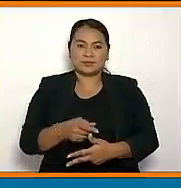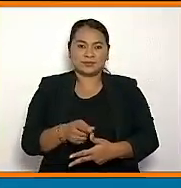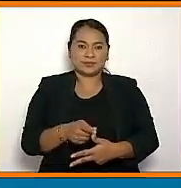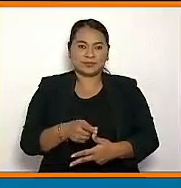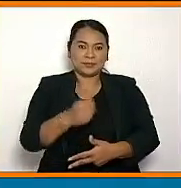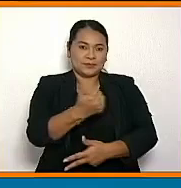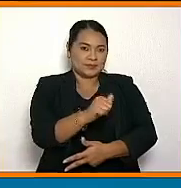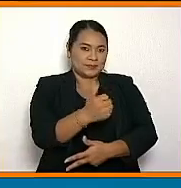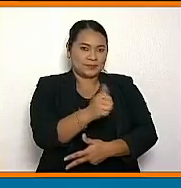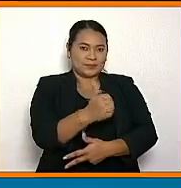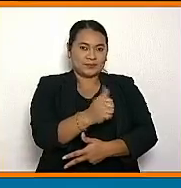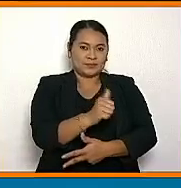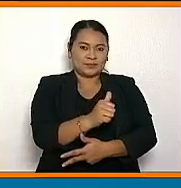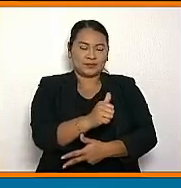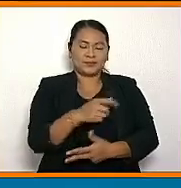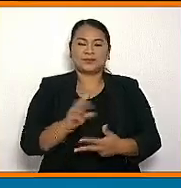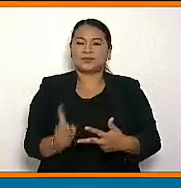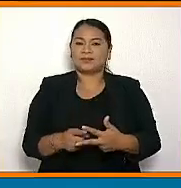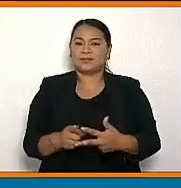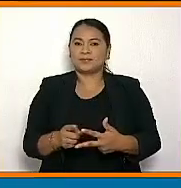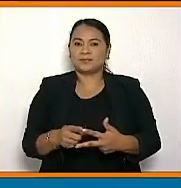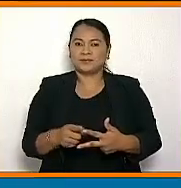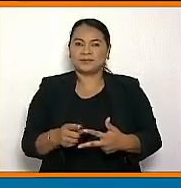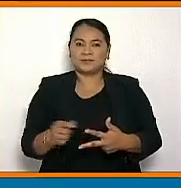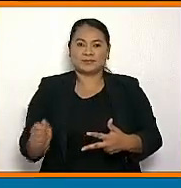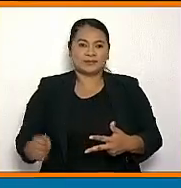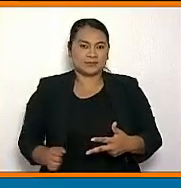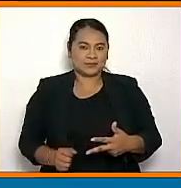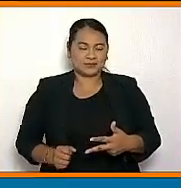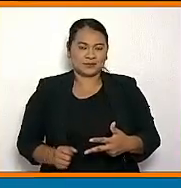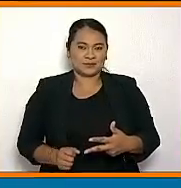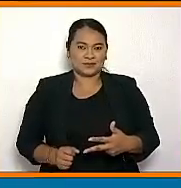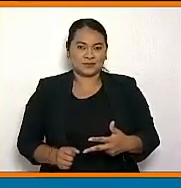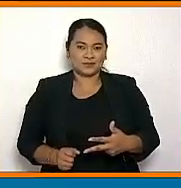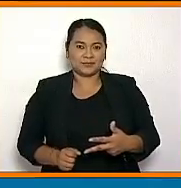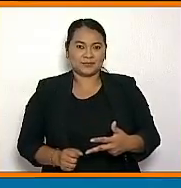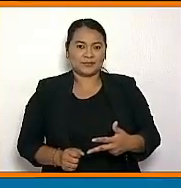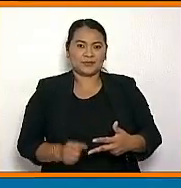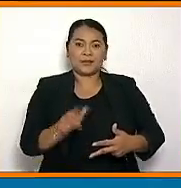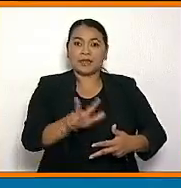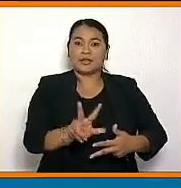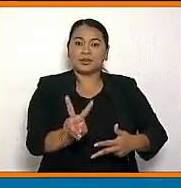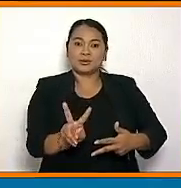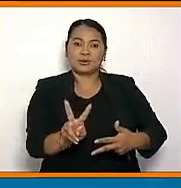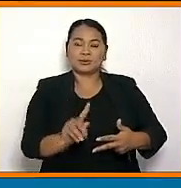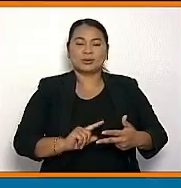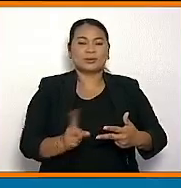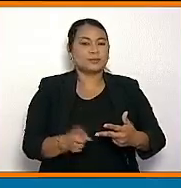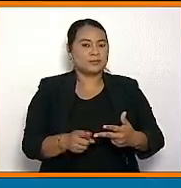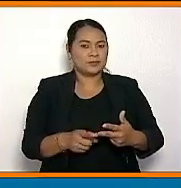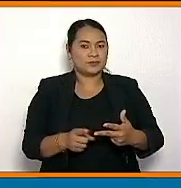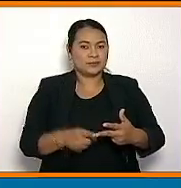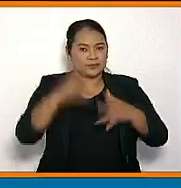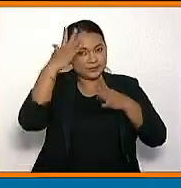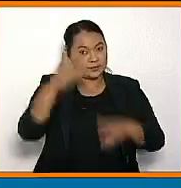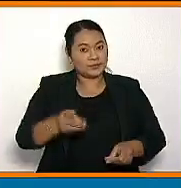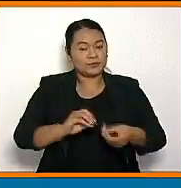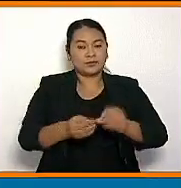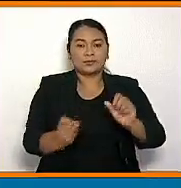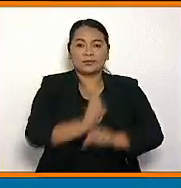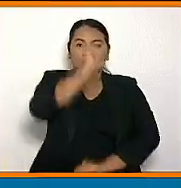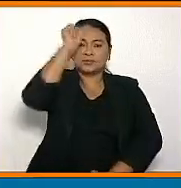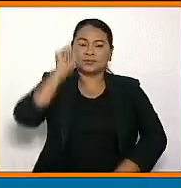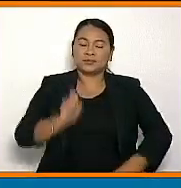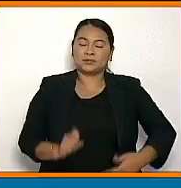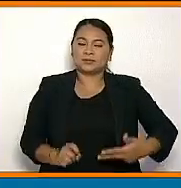el 10, segundo número favorecido. Atento porque este es el 32, tercero y decisivo número afortunado